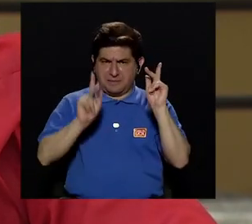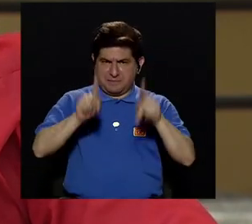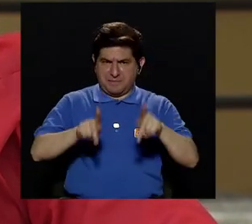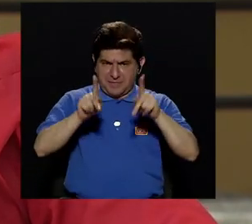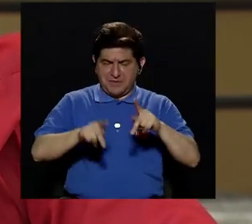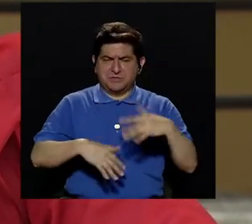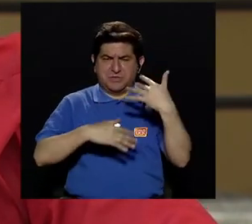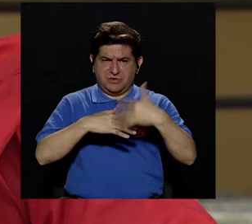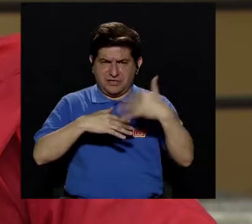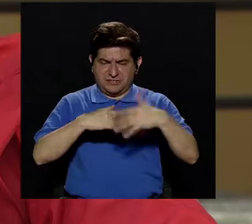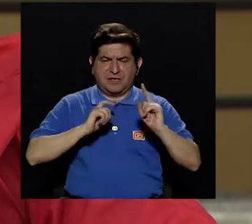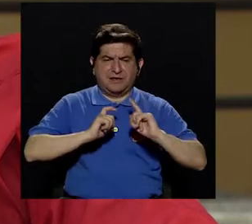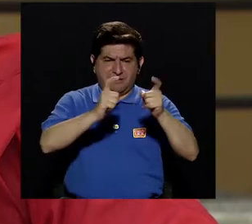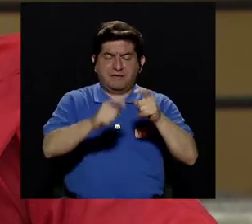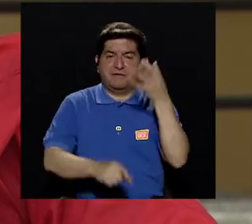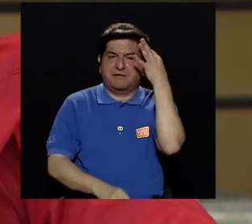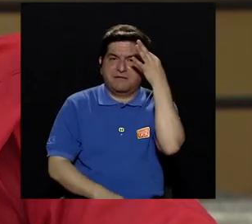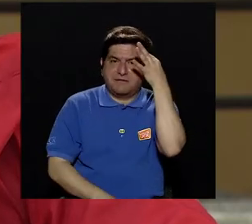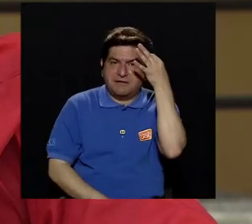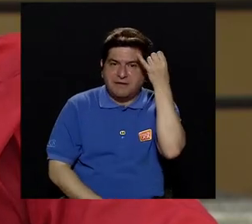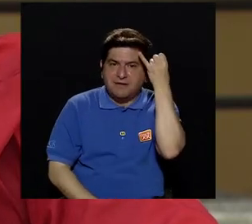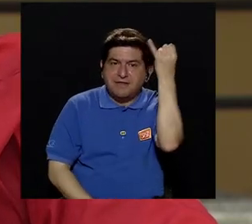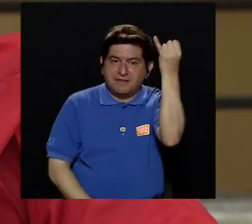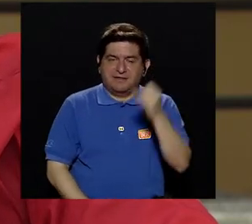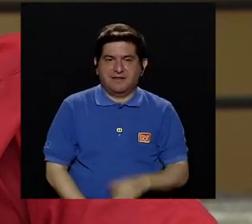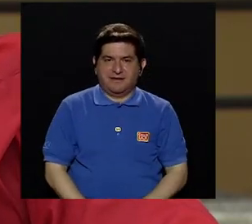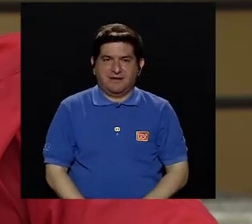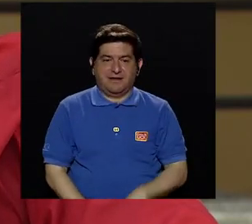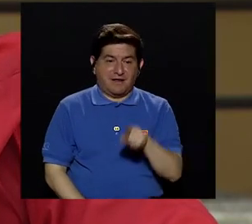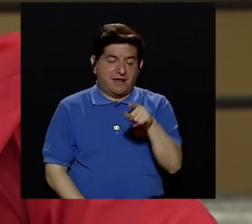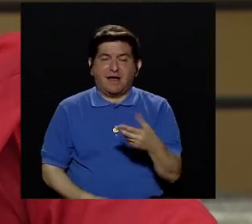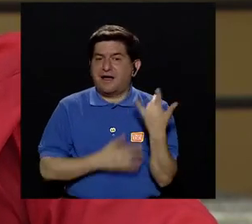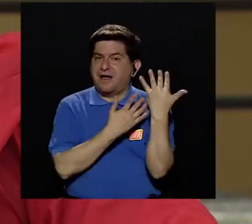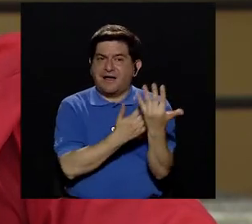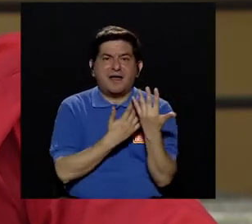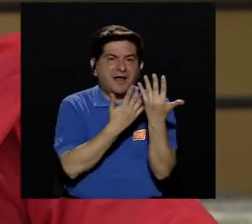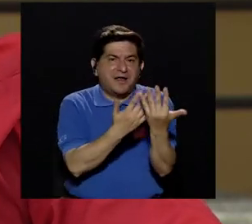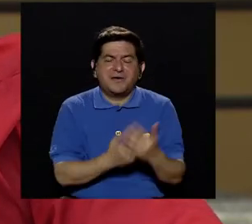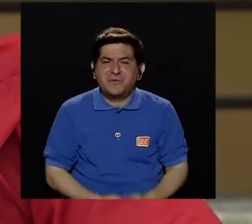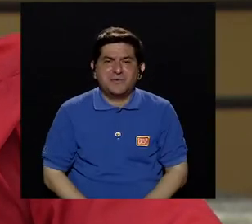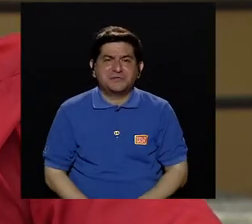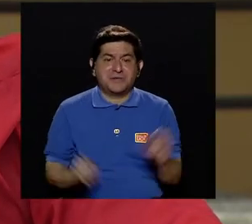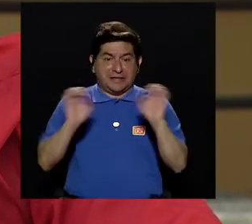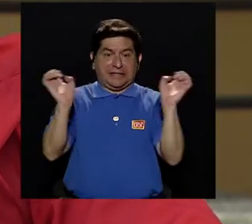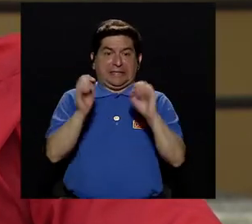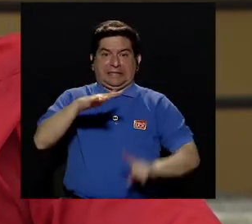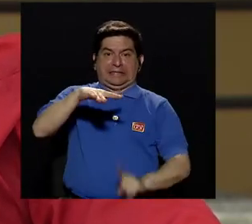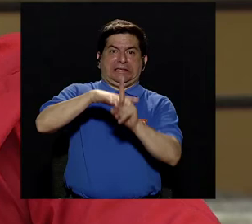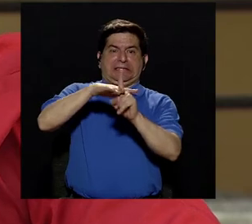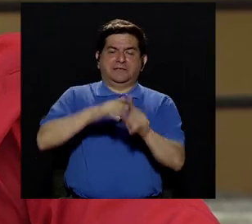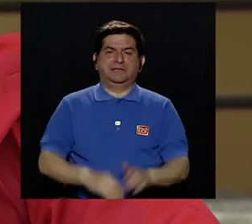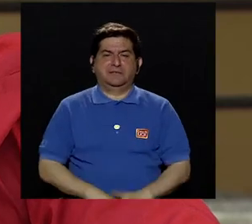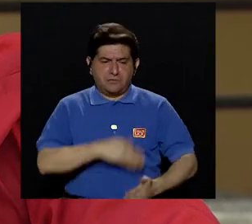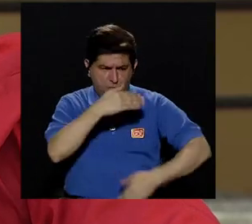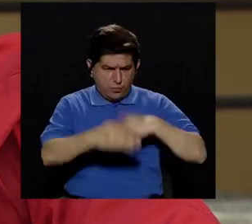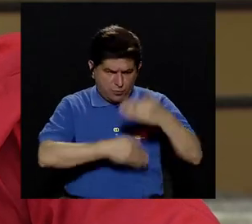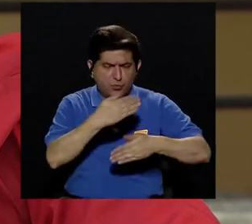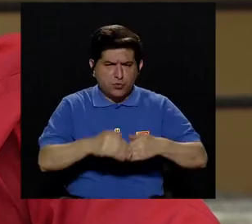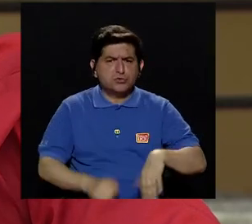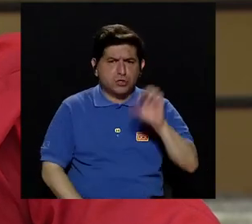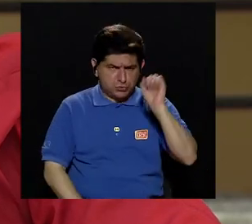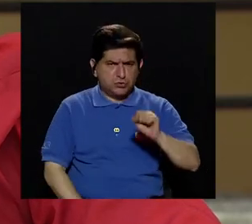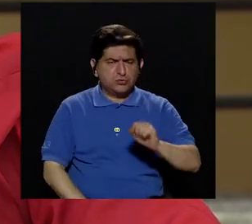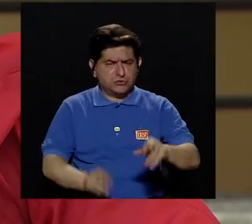sangre. Entonces, la idea es invitarlos a que lo hagan regularmente sin esperar emergencias. Porque, si bien es cierto, el proceso de donación es